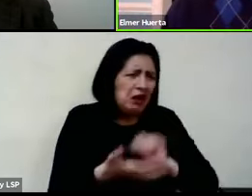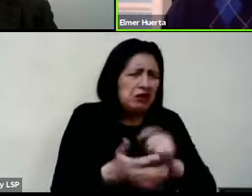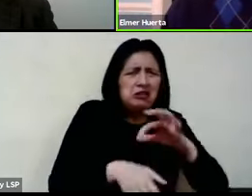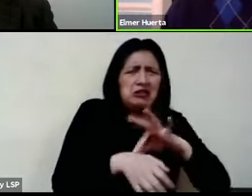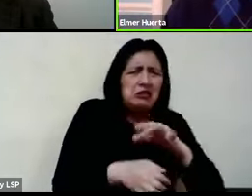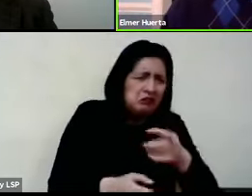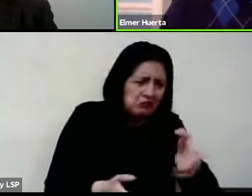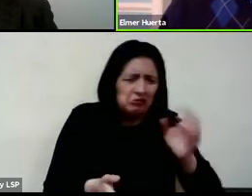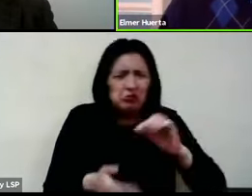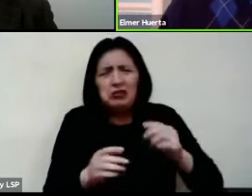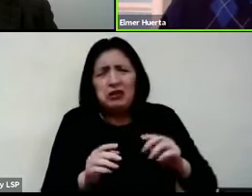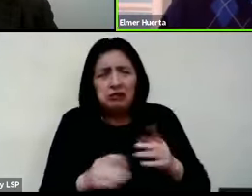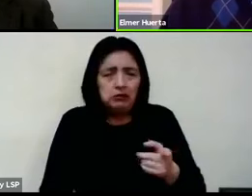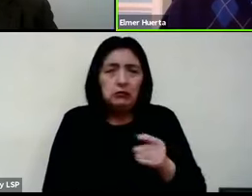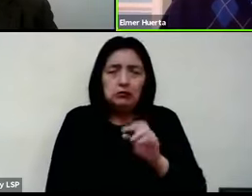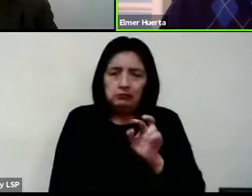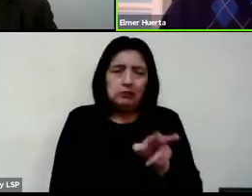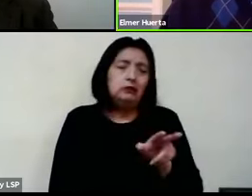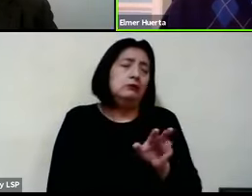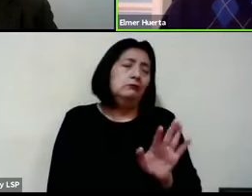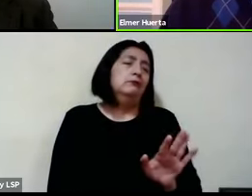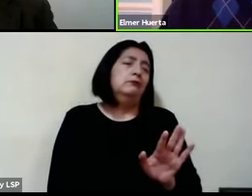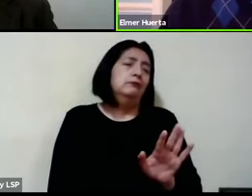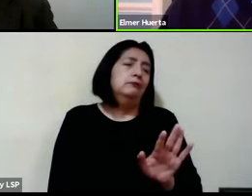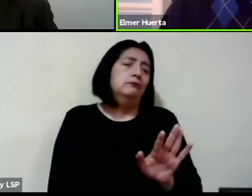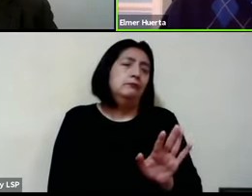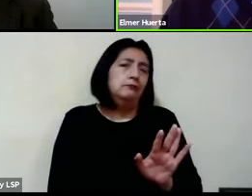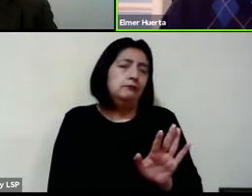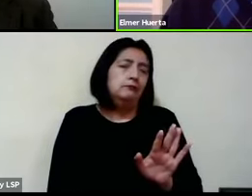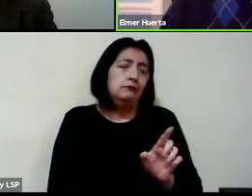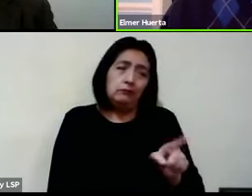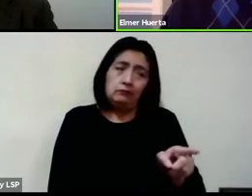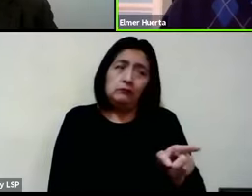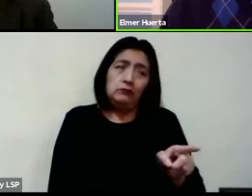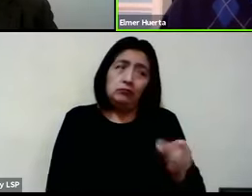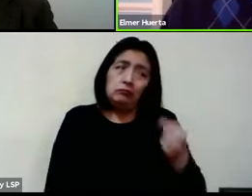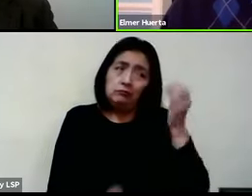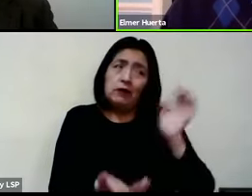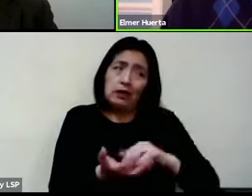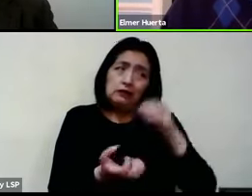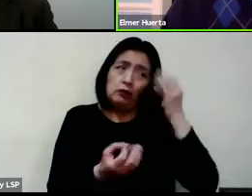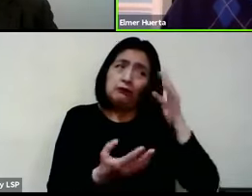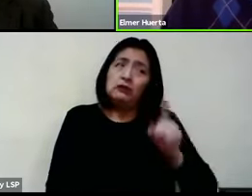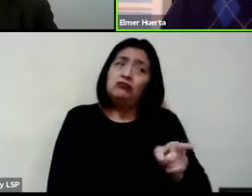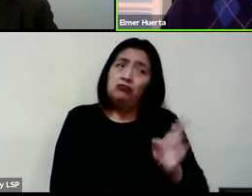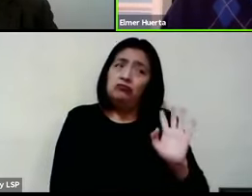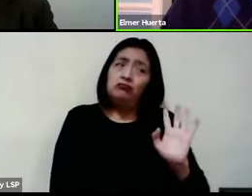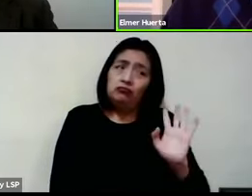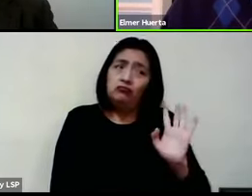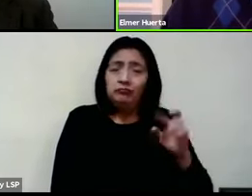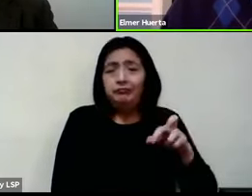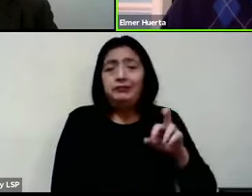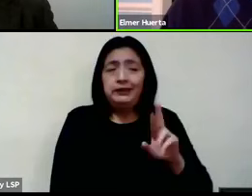veterinaria. Usted mire, le dice, ¿sabes qué? Tú deberías informarte mejor, Pedrito.